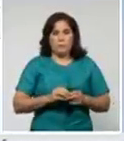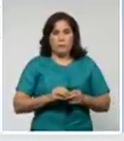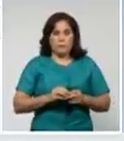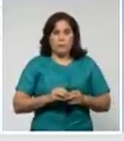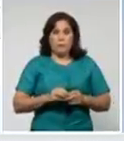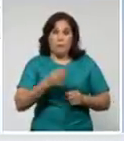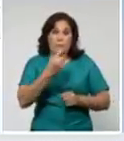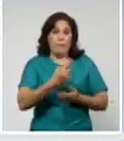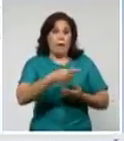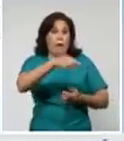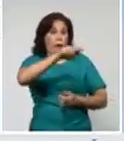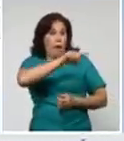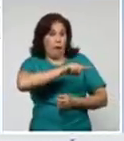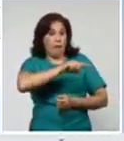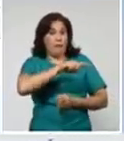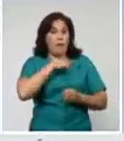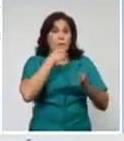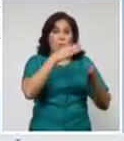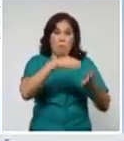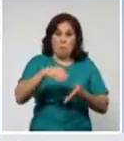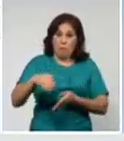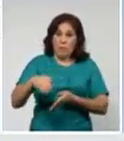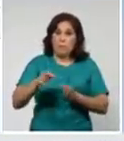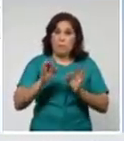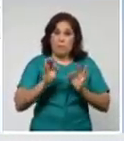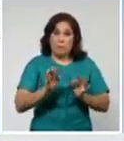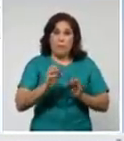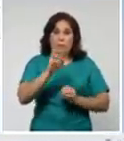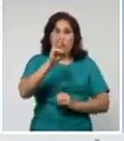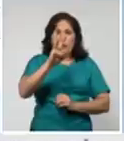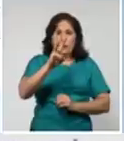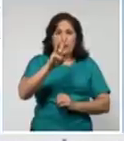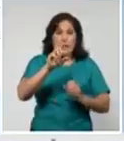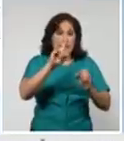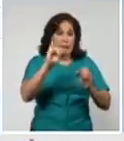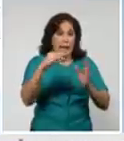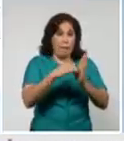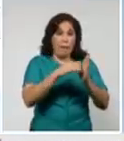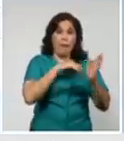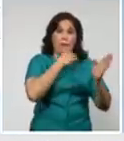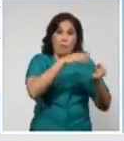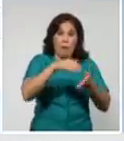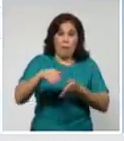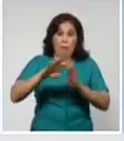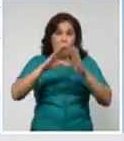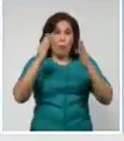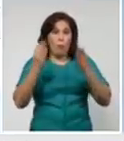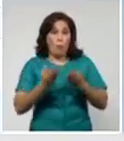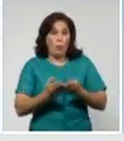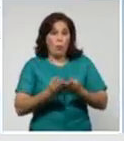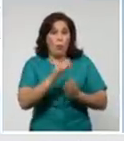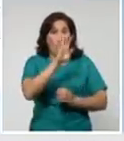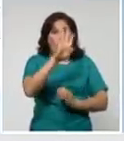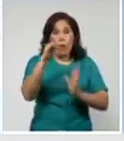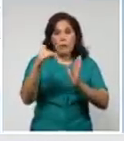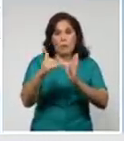Ayer fallecieron, de los 6.000 que fallecieron en el mundo, prácticamente